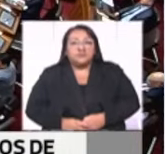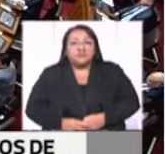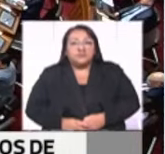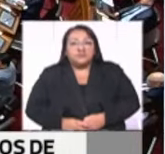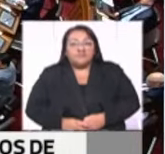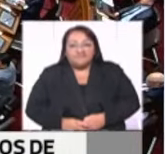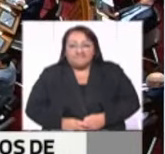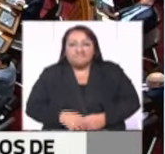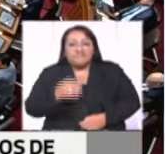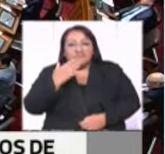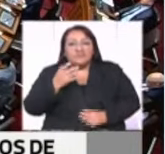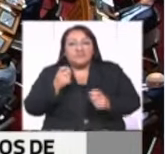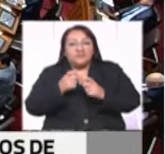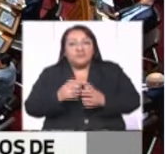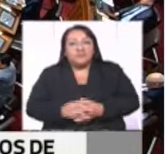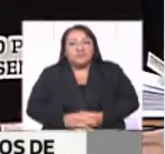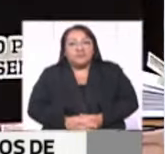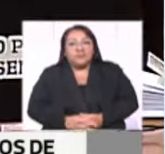Gracias, congresista.